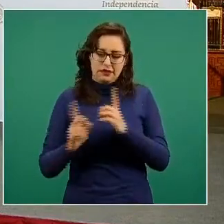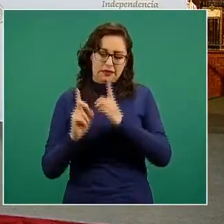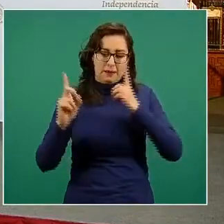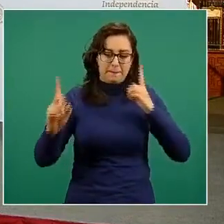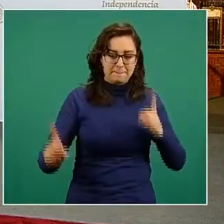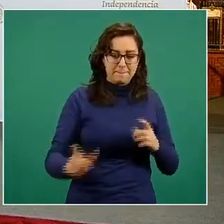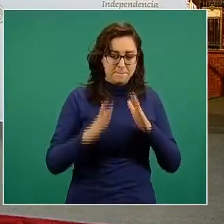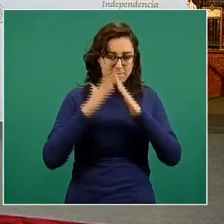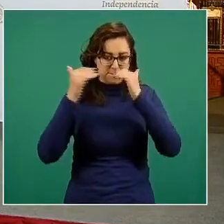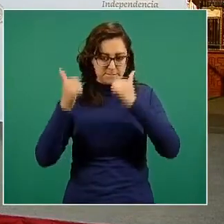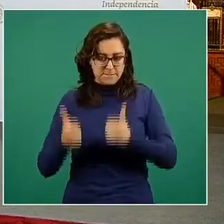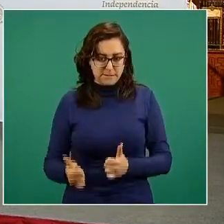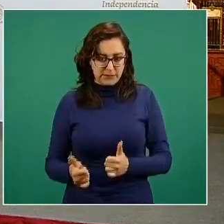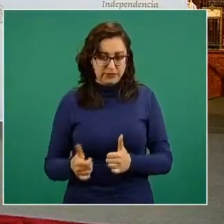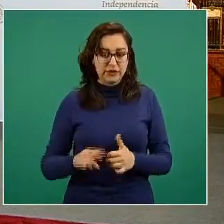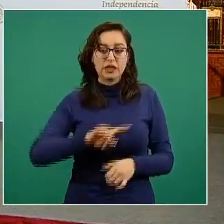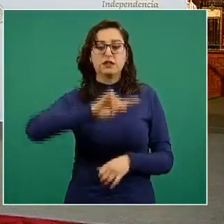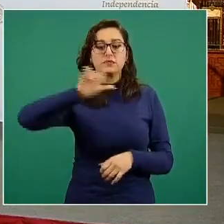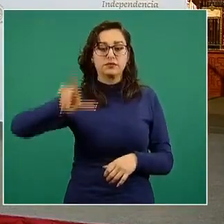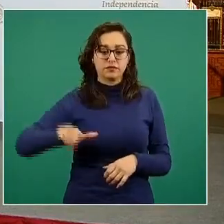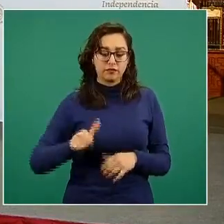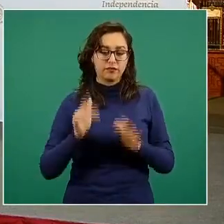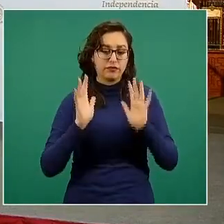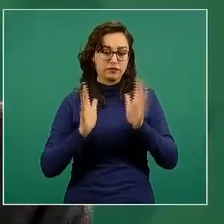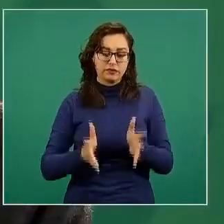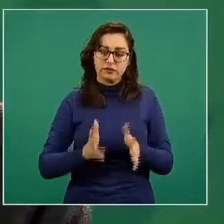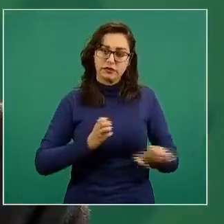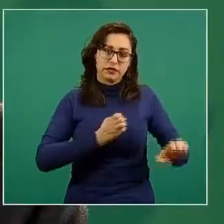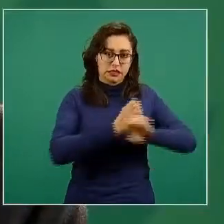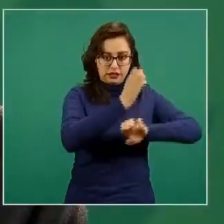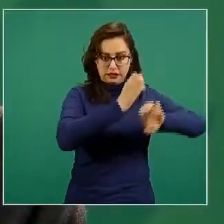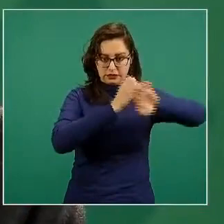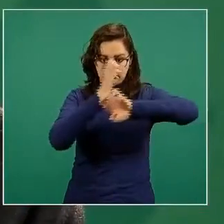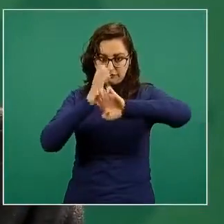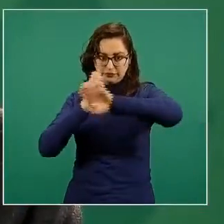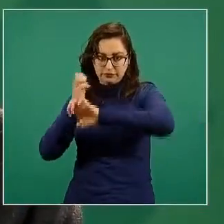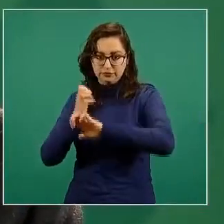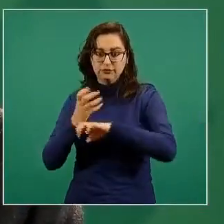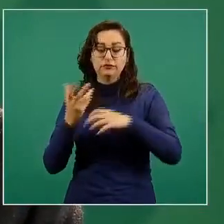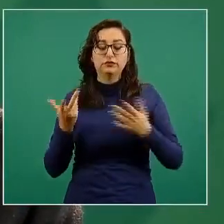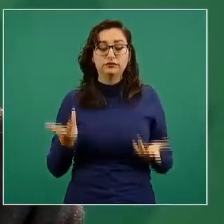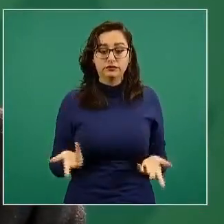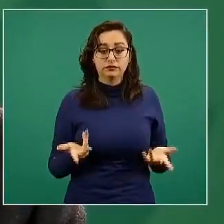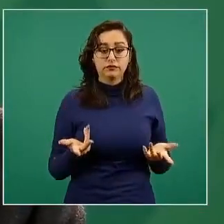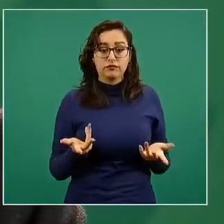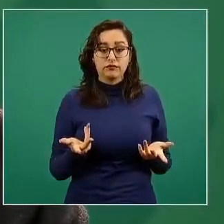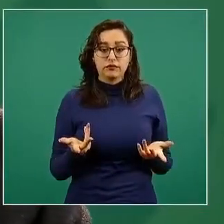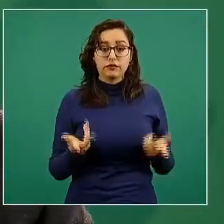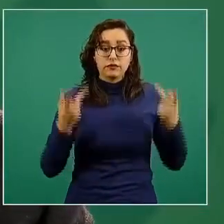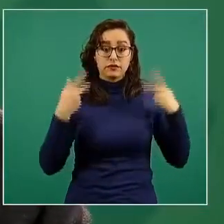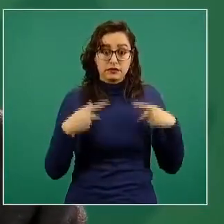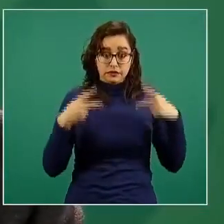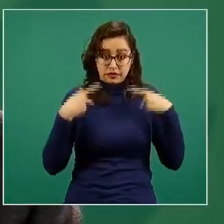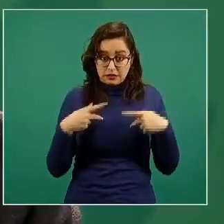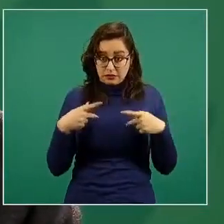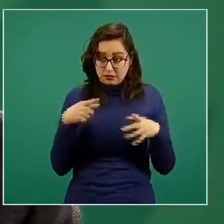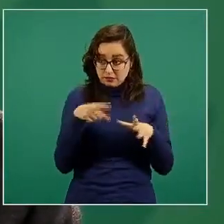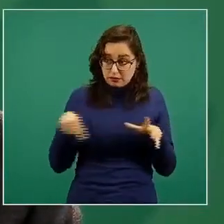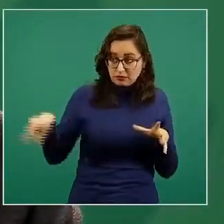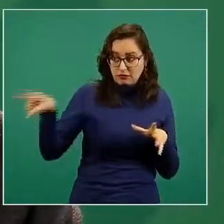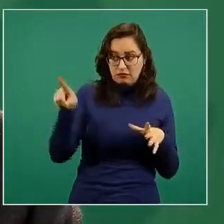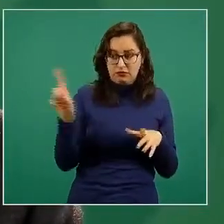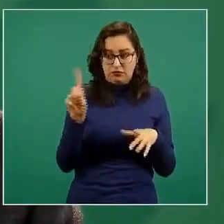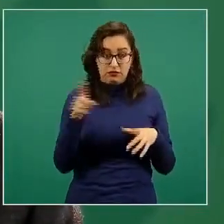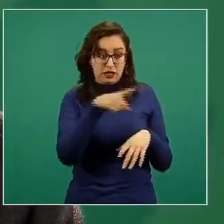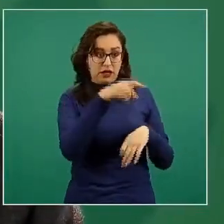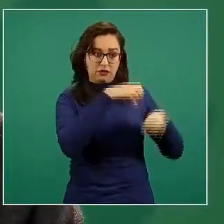pasó a la modalidad estatal y los sujetos obligados, insisto, no son personas físicas, sino personas